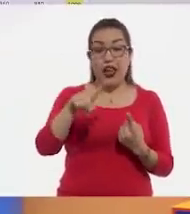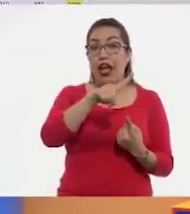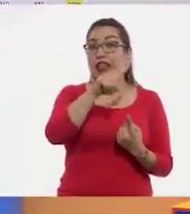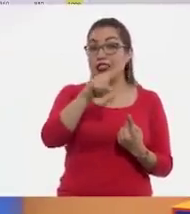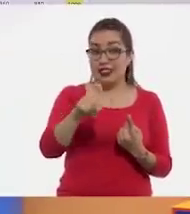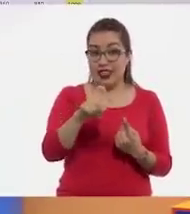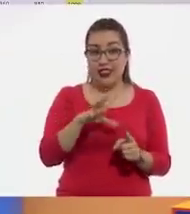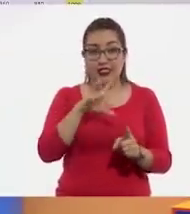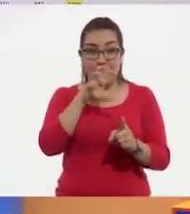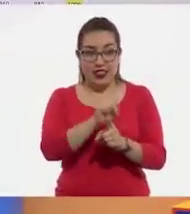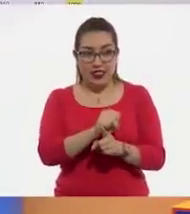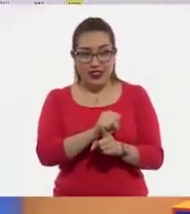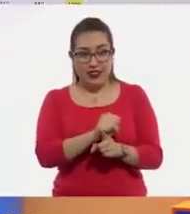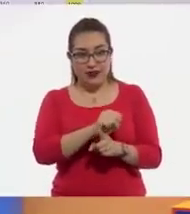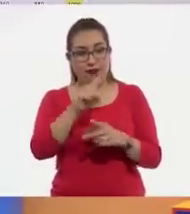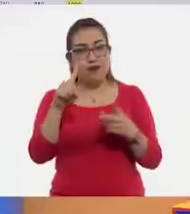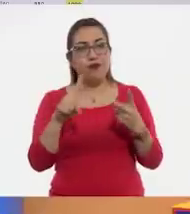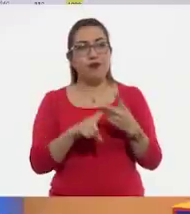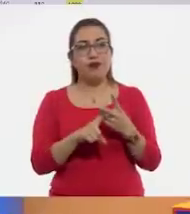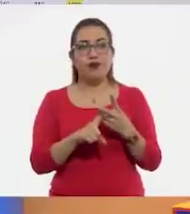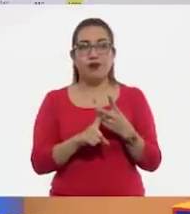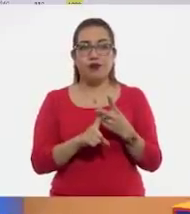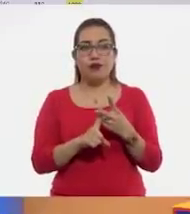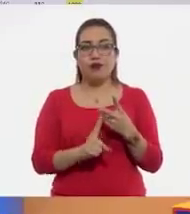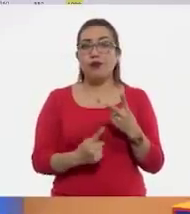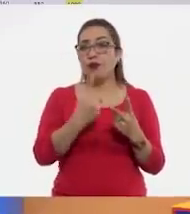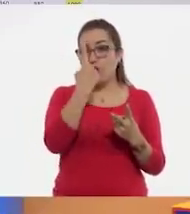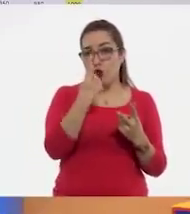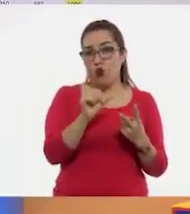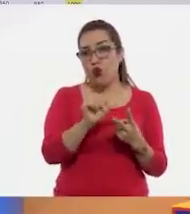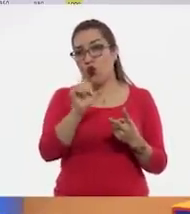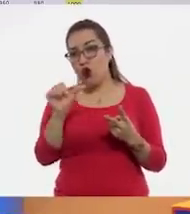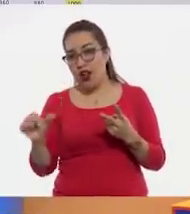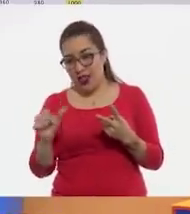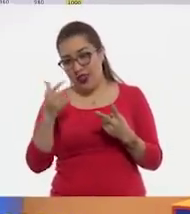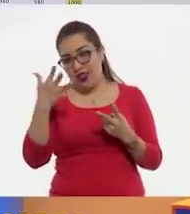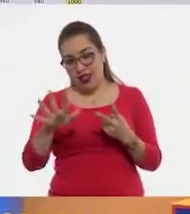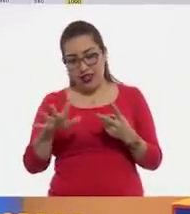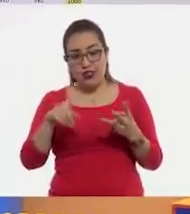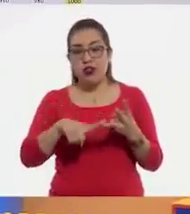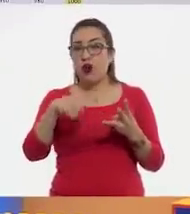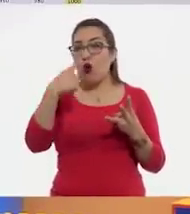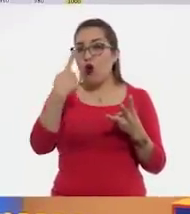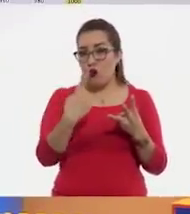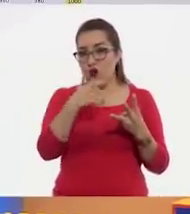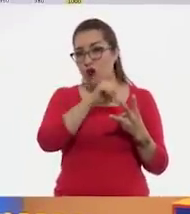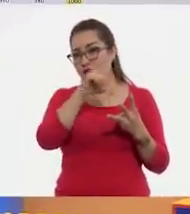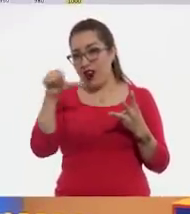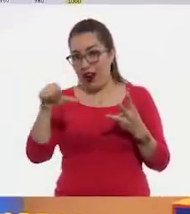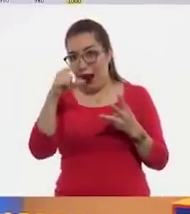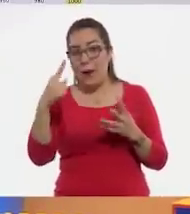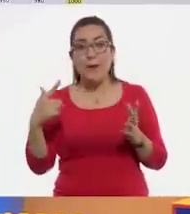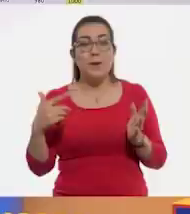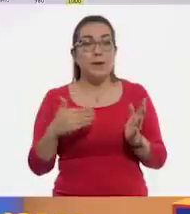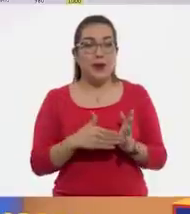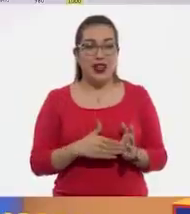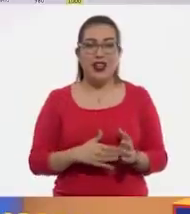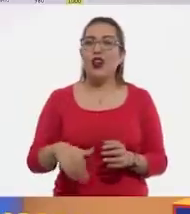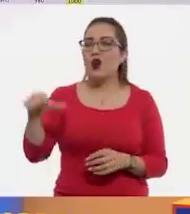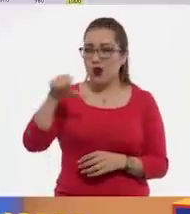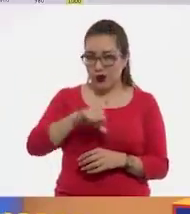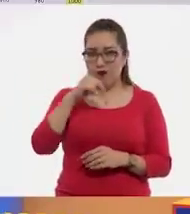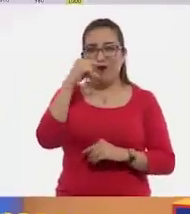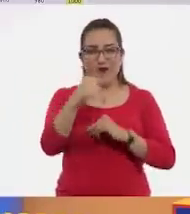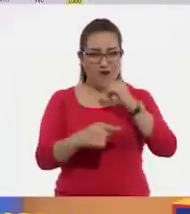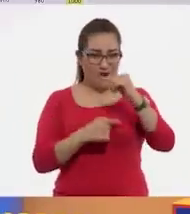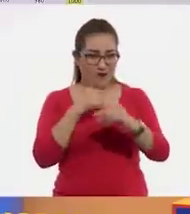cierto. En alguna otra clase empezamos a llegar al número 1000. Y vamos a construir series precisamente para llegar a ese